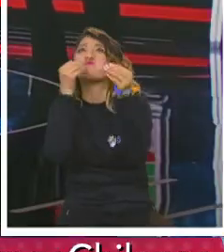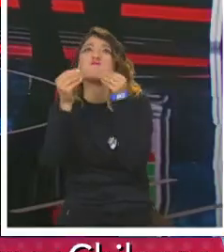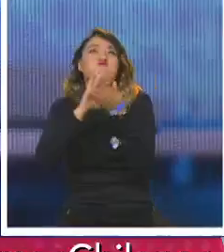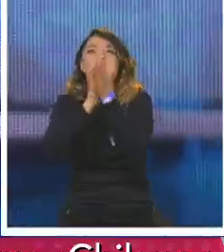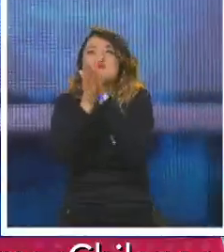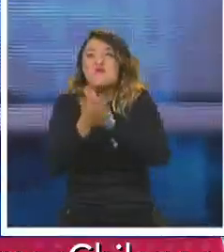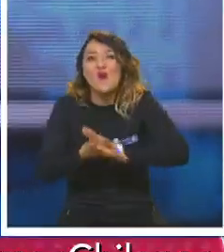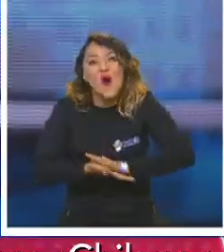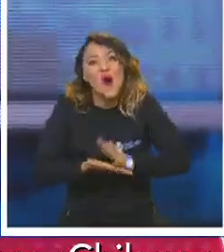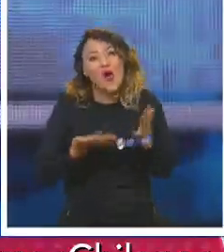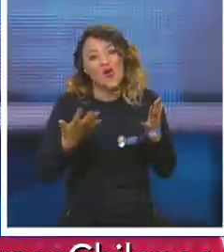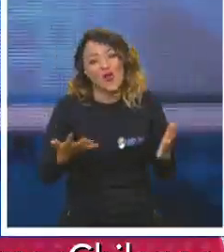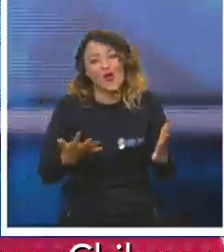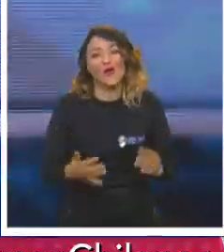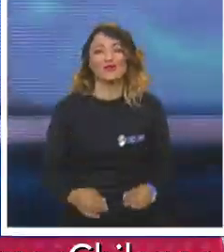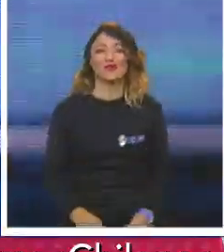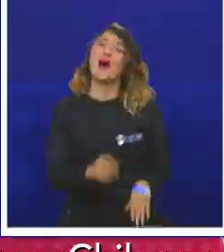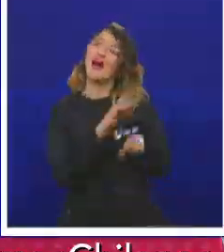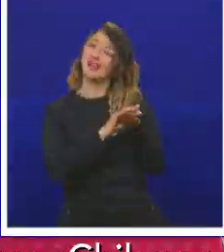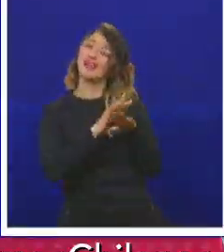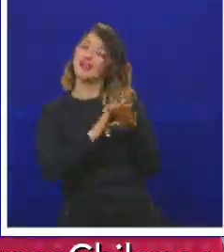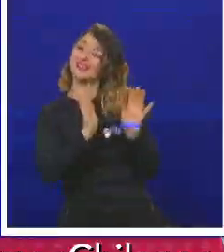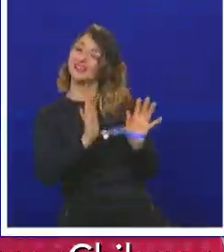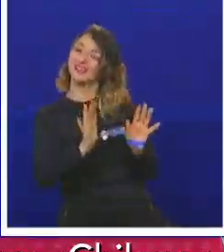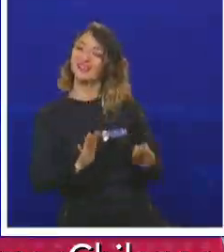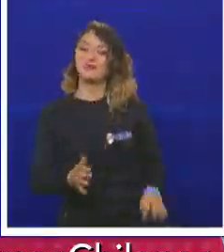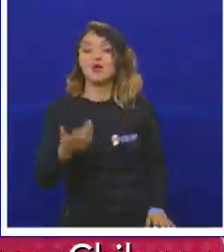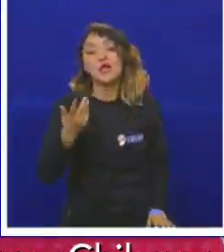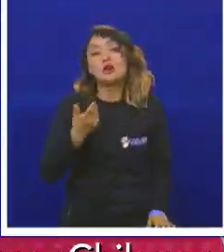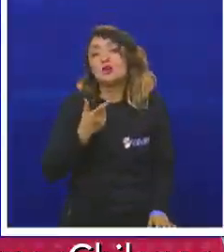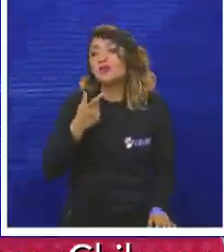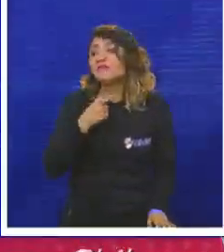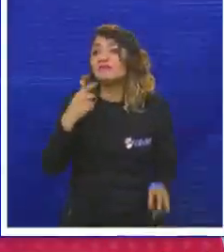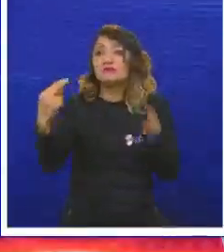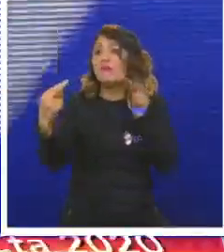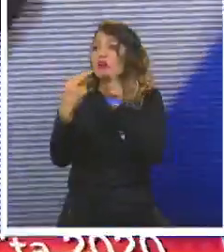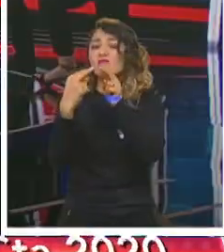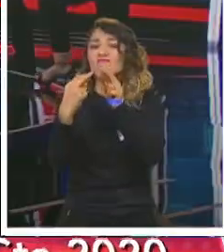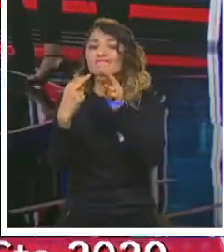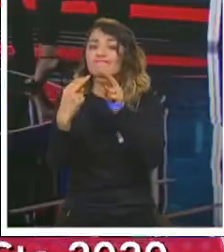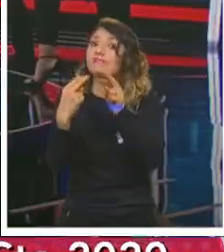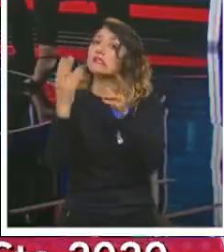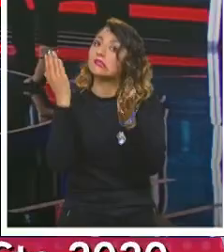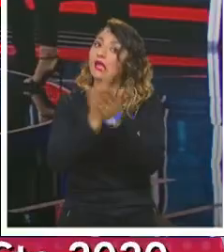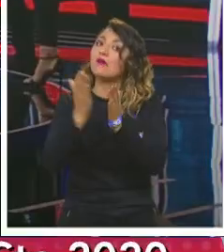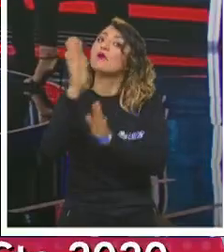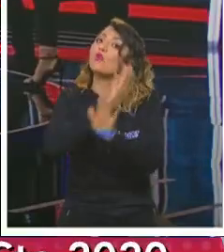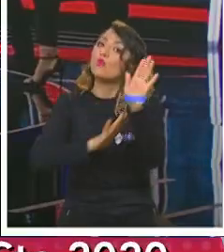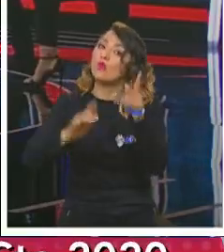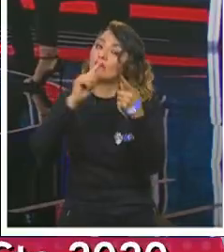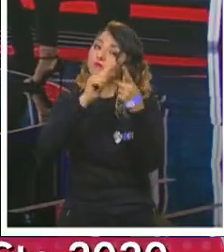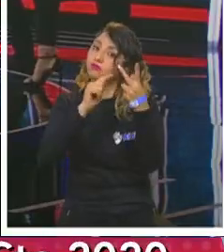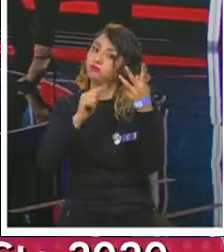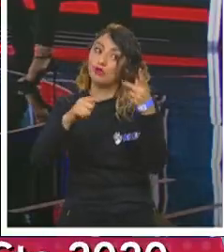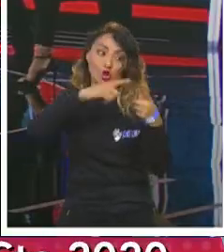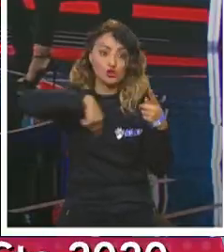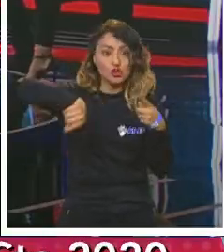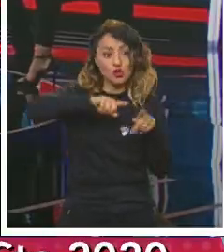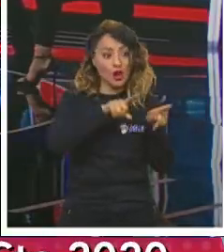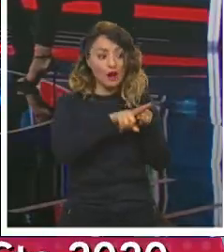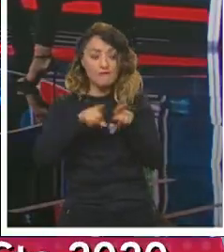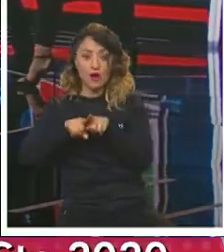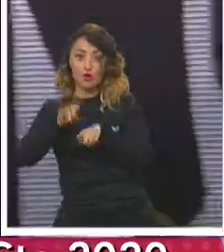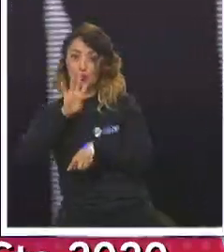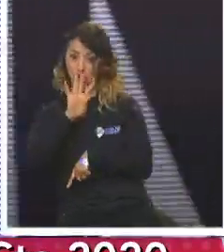No, tranquilo. Pero para verse, igual hay un protocolo entre los hermanos. Tú sabes que somos